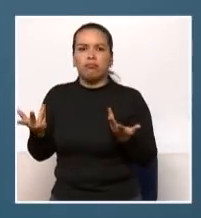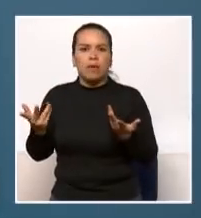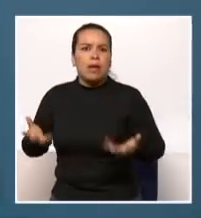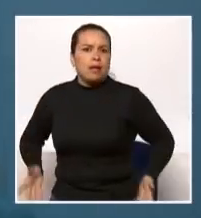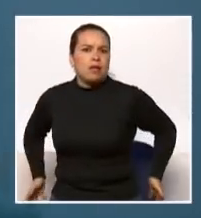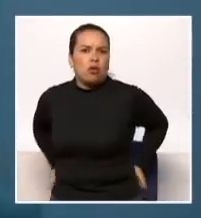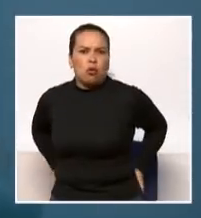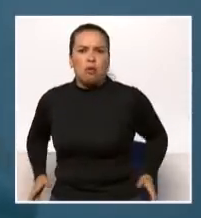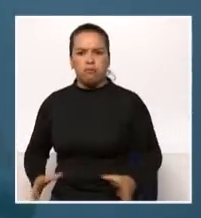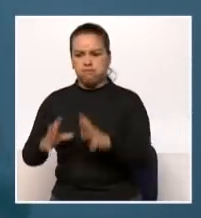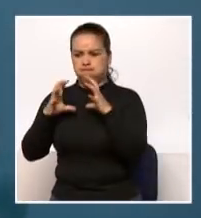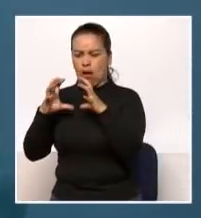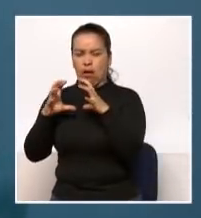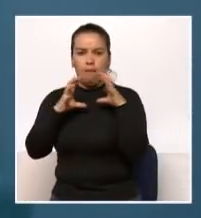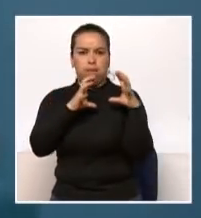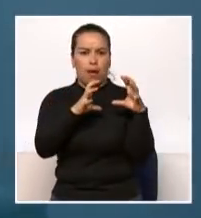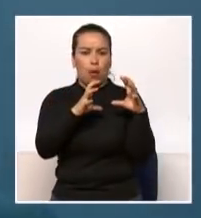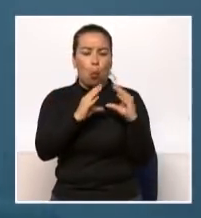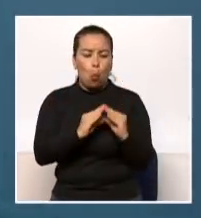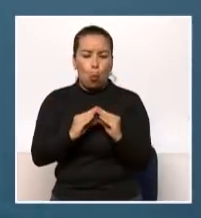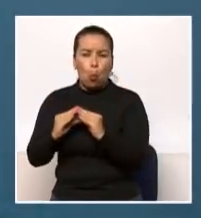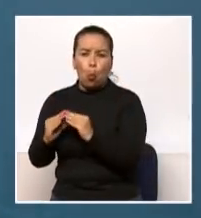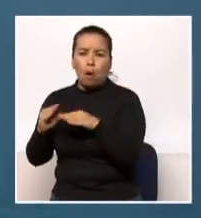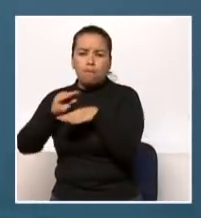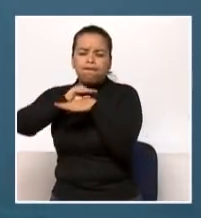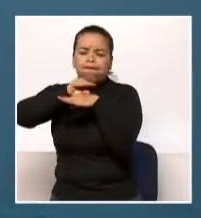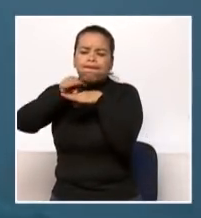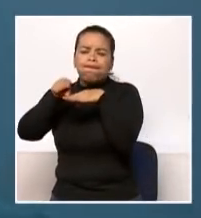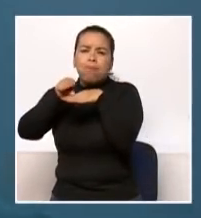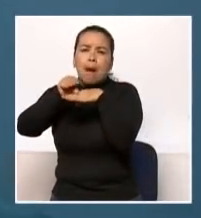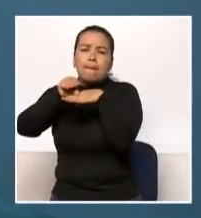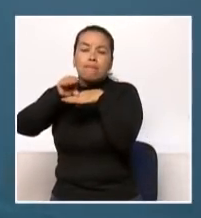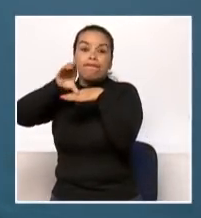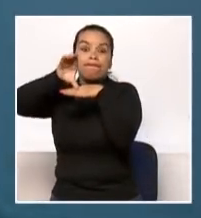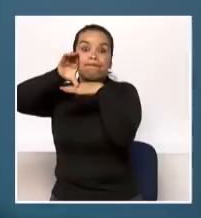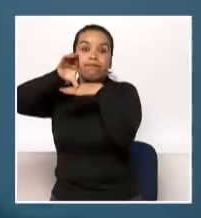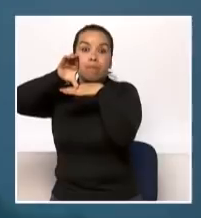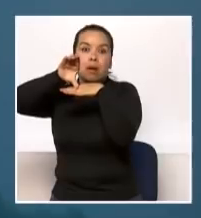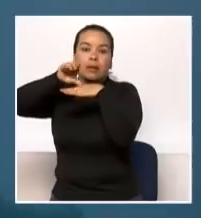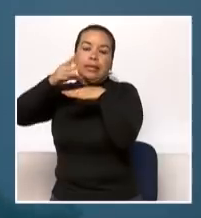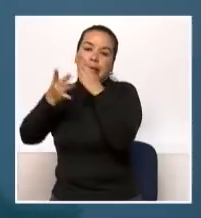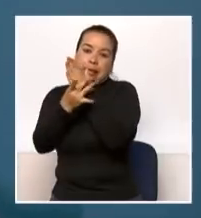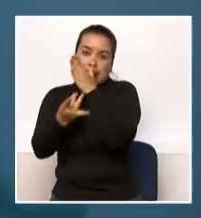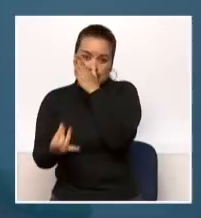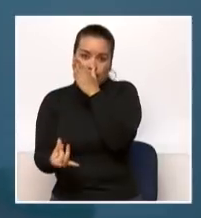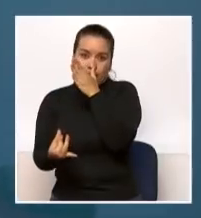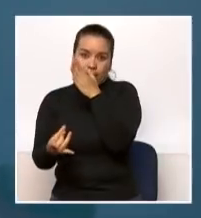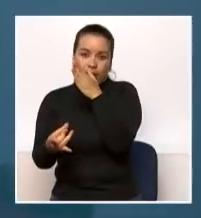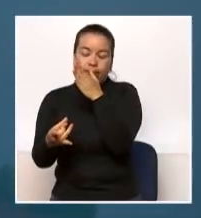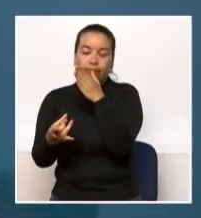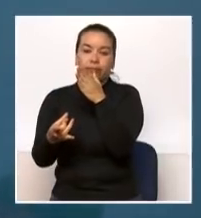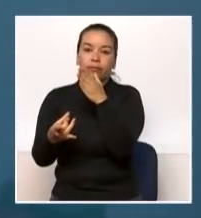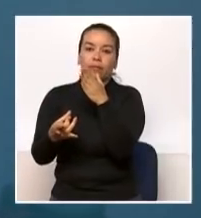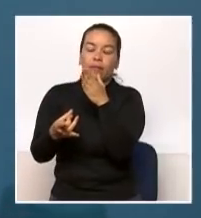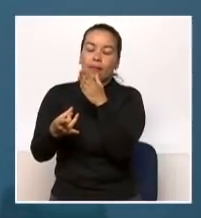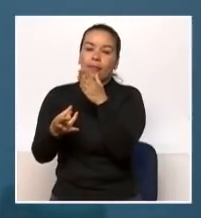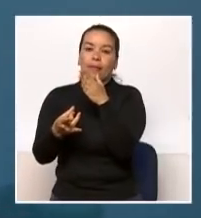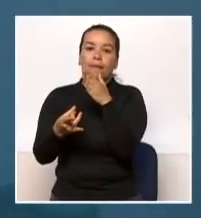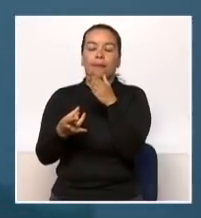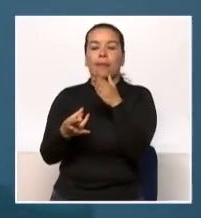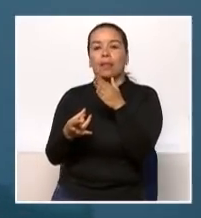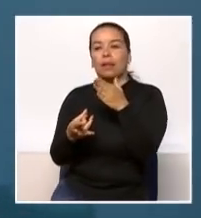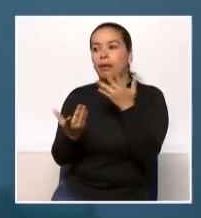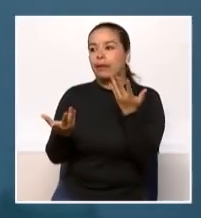tamaño adecuado, pero con una corteza, con una medular muy grande, que es grasa, como cuando comemos riñón, que vemos la parte grasa,